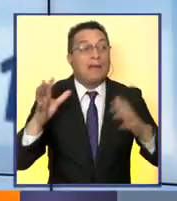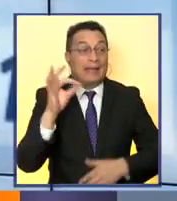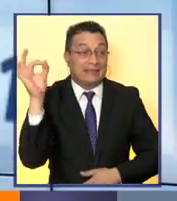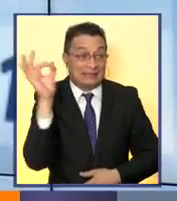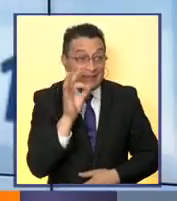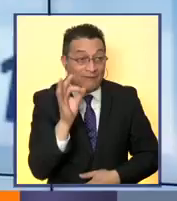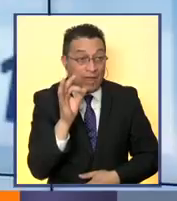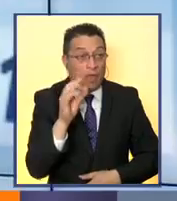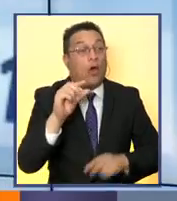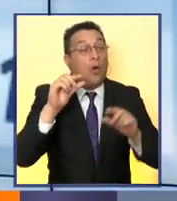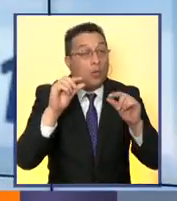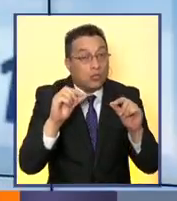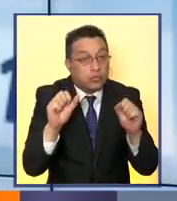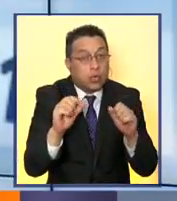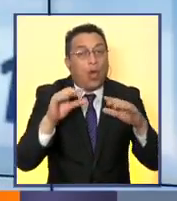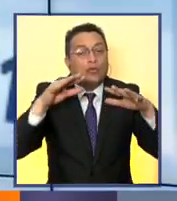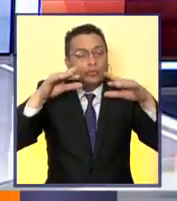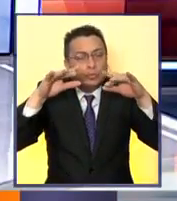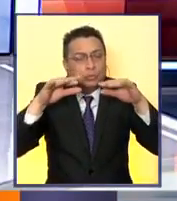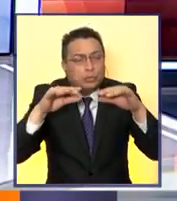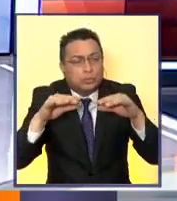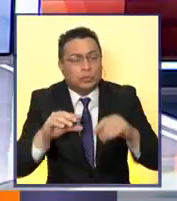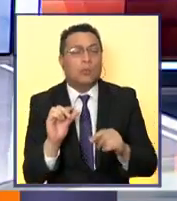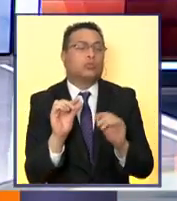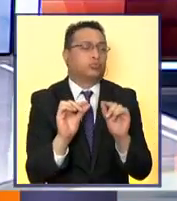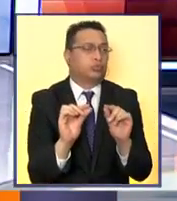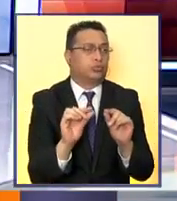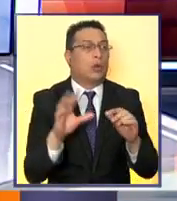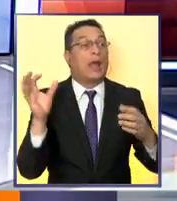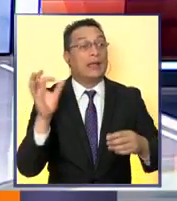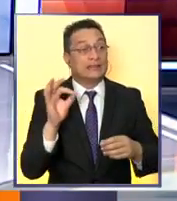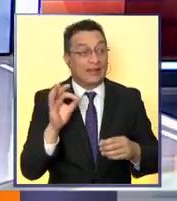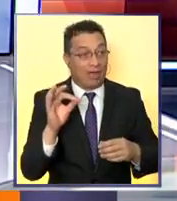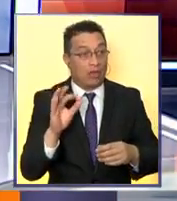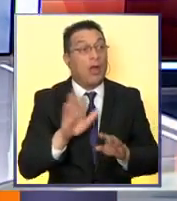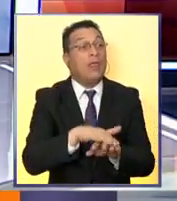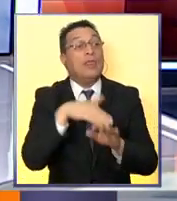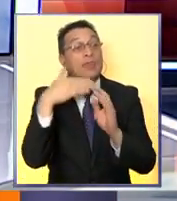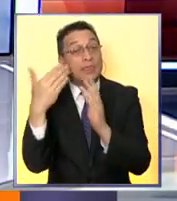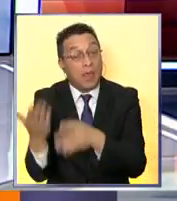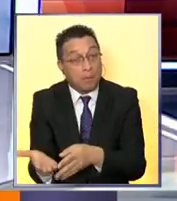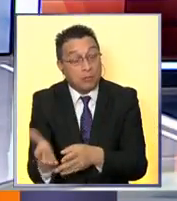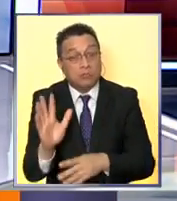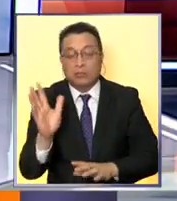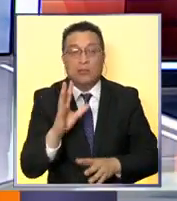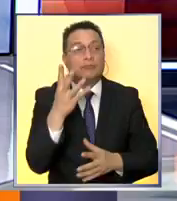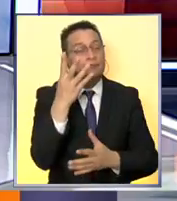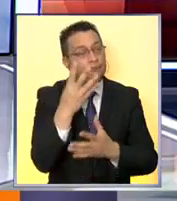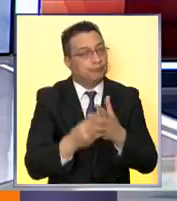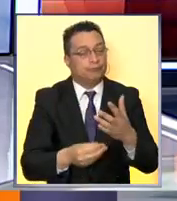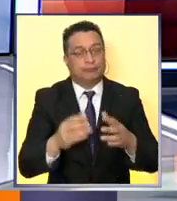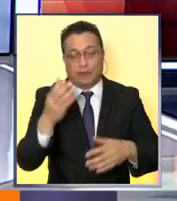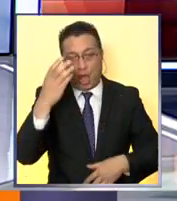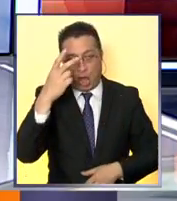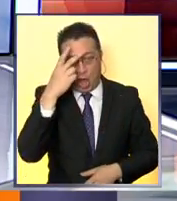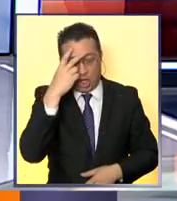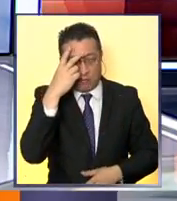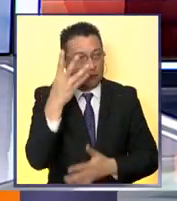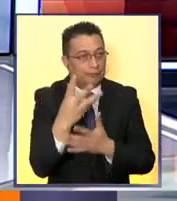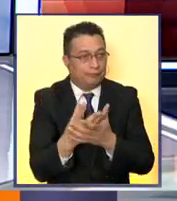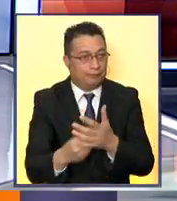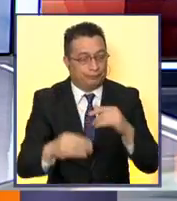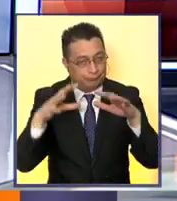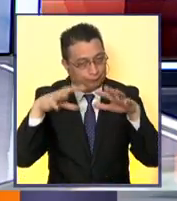con la menor temperatura, llovizna matinal el día sábado en La Serena. Luego se olvidan de las precipitaciones en la región de Coquimbo. Esta es